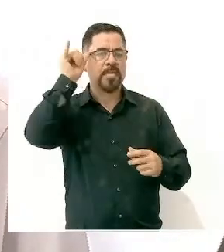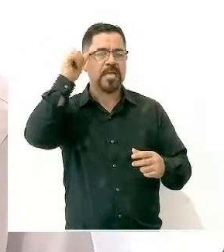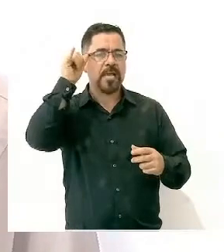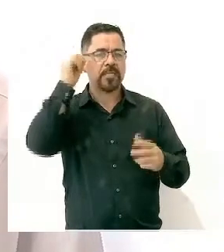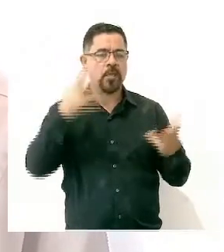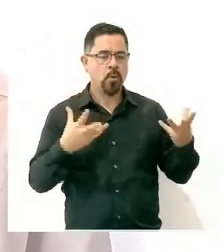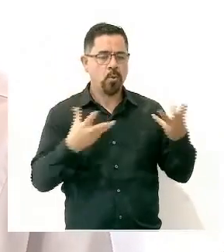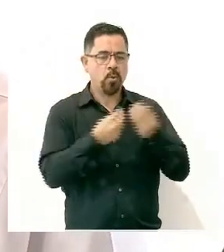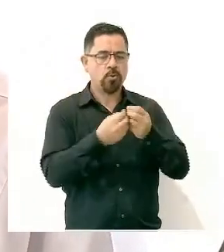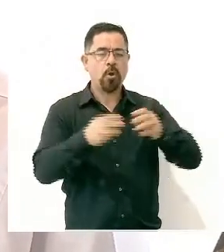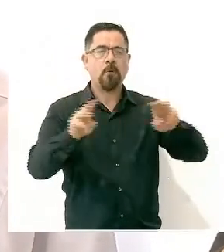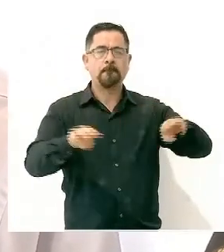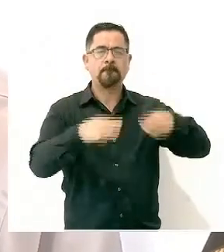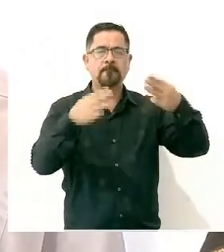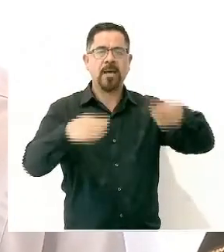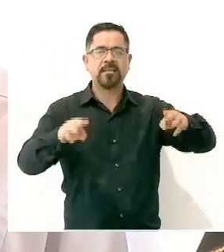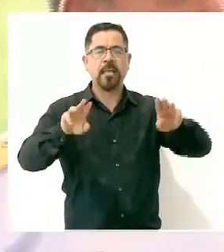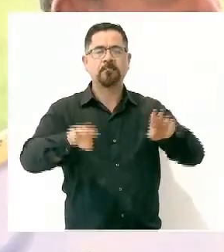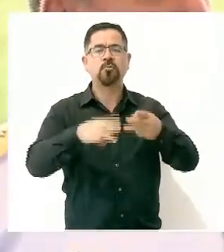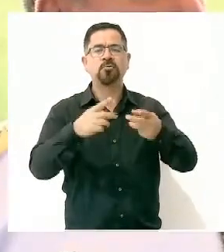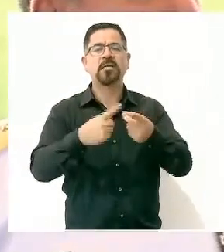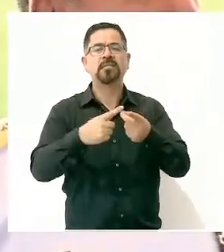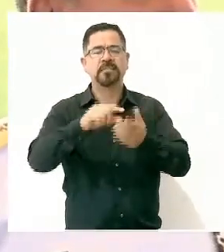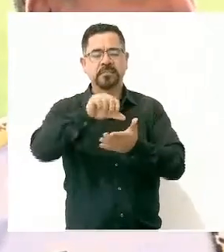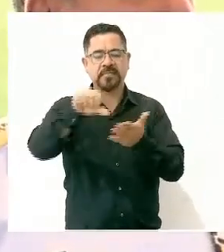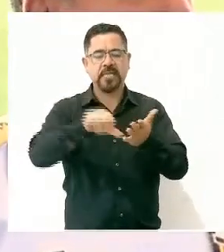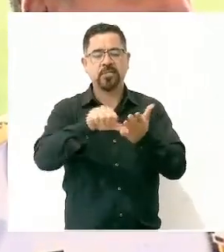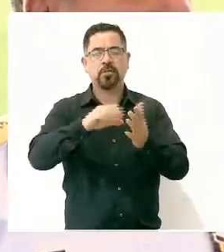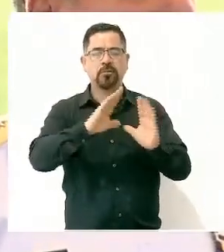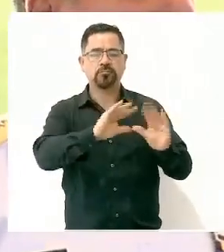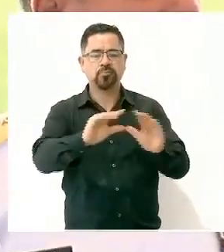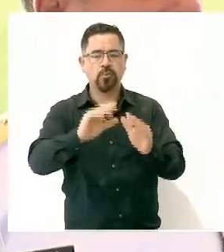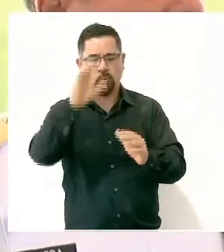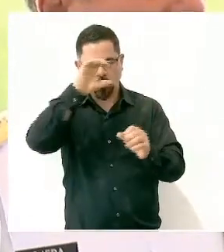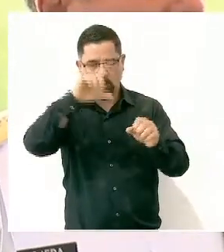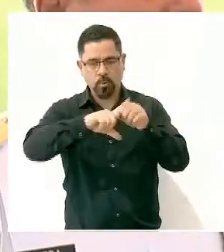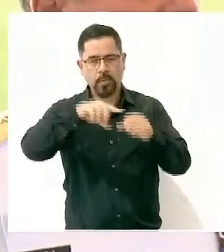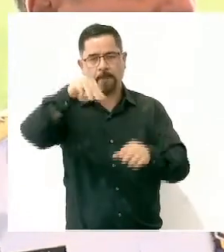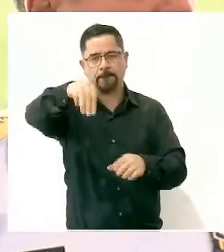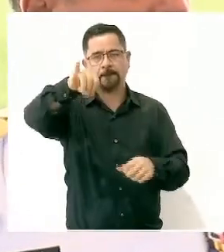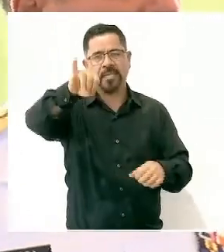banda de música del Centro de Capacitación y Desarrollo de la Cultura Mije.